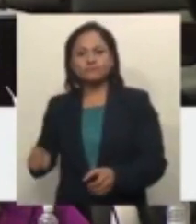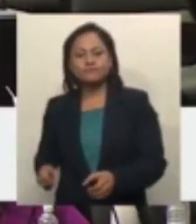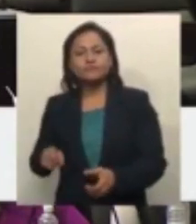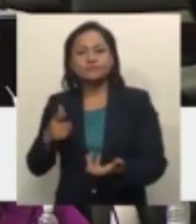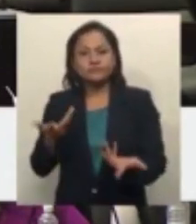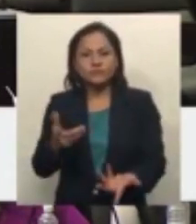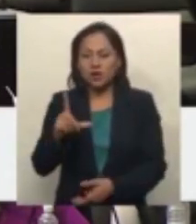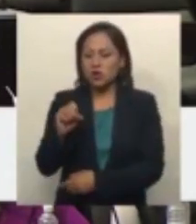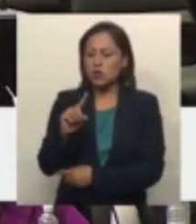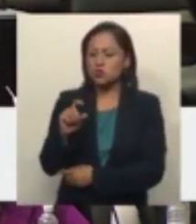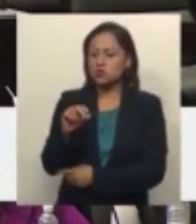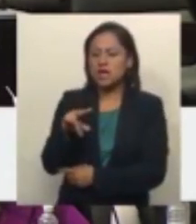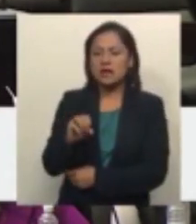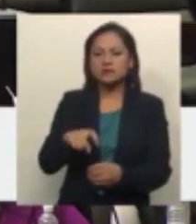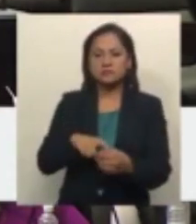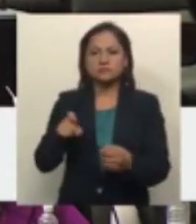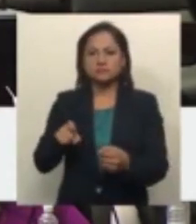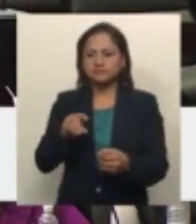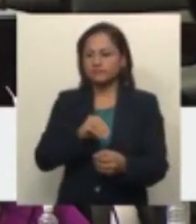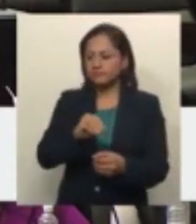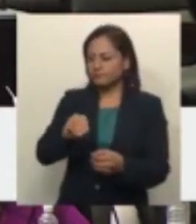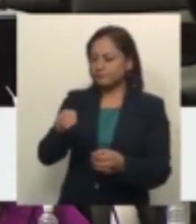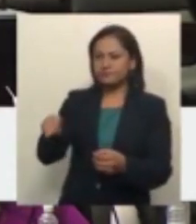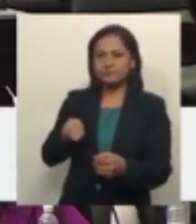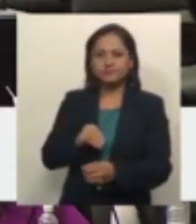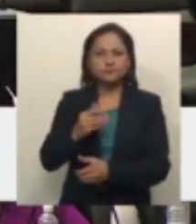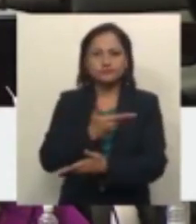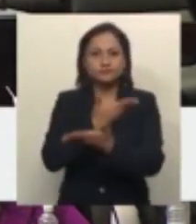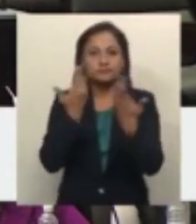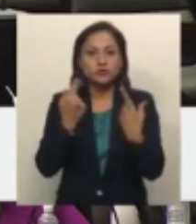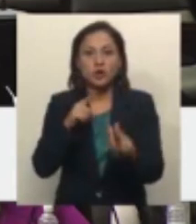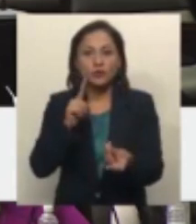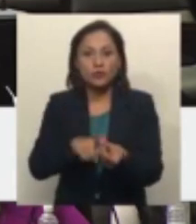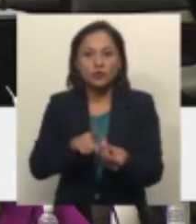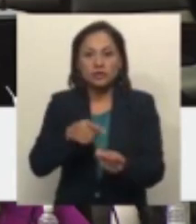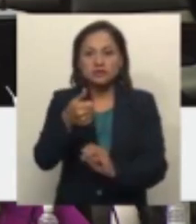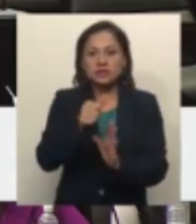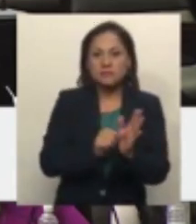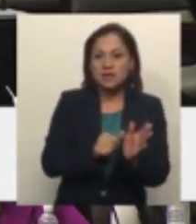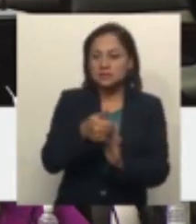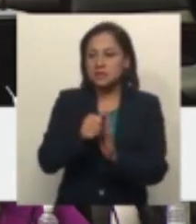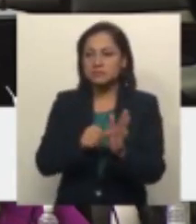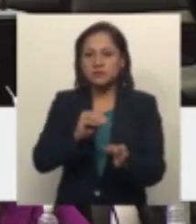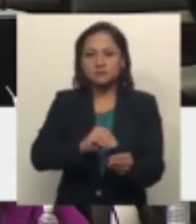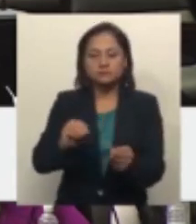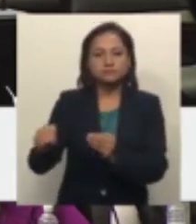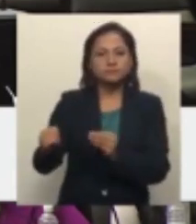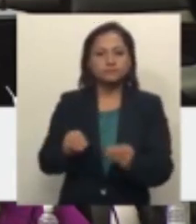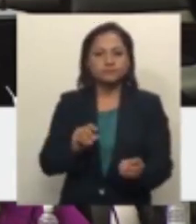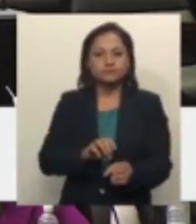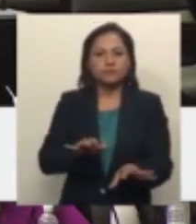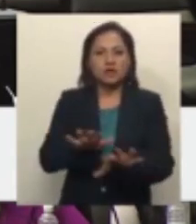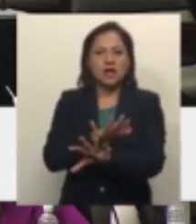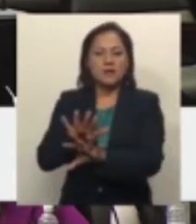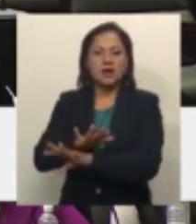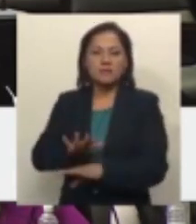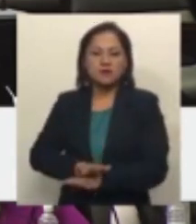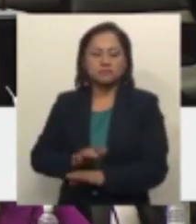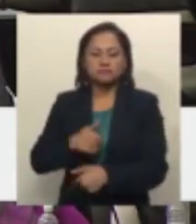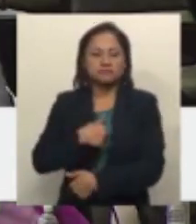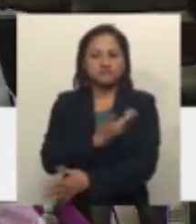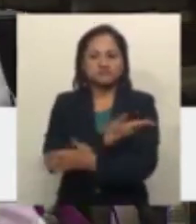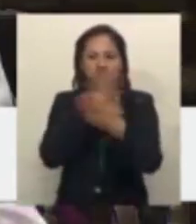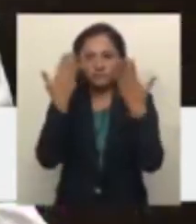salió, o no sé si está en el PRI, en el PAN, o va medio y medio, seis meses, no sé cómo está la situación. Les